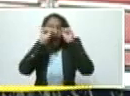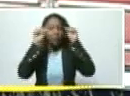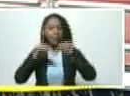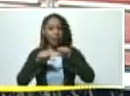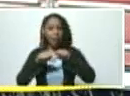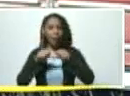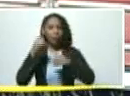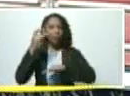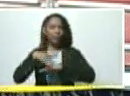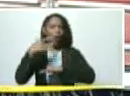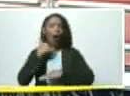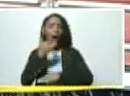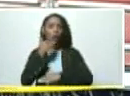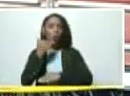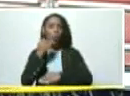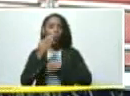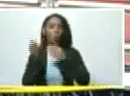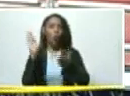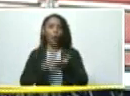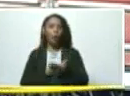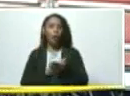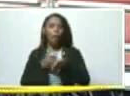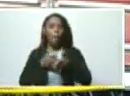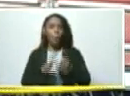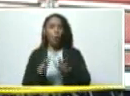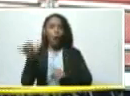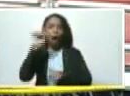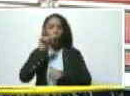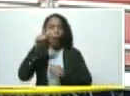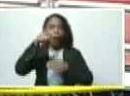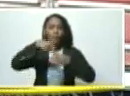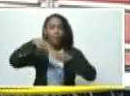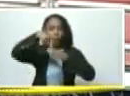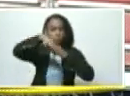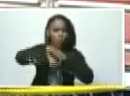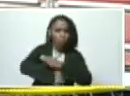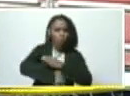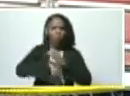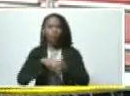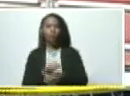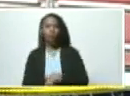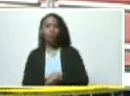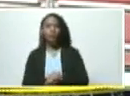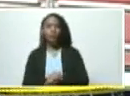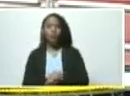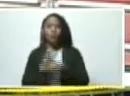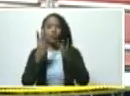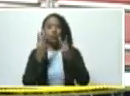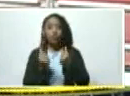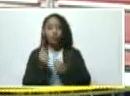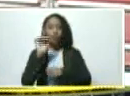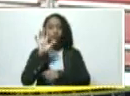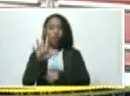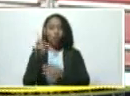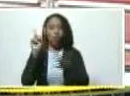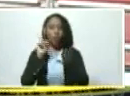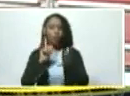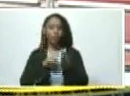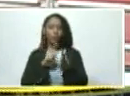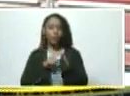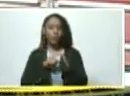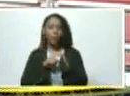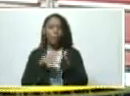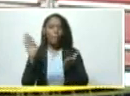por gravedad, emplear los nacientes de agua y pozos profundos. Número 5, establecer horarios